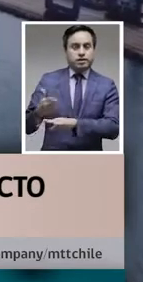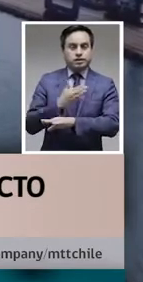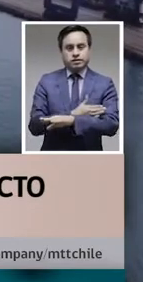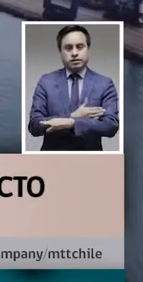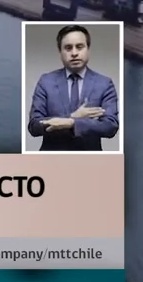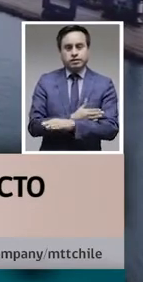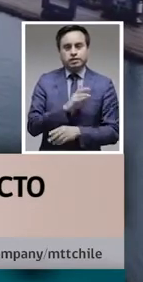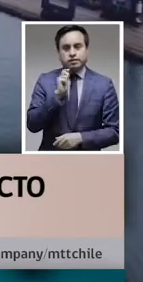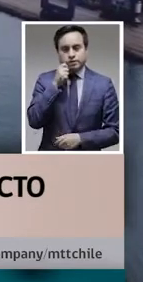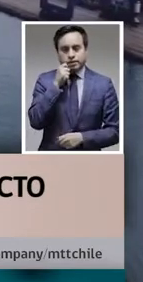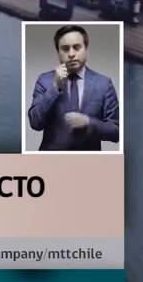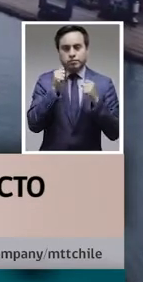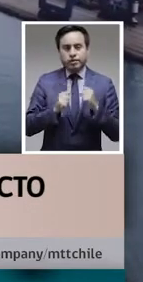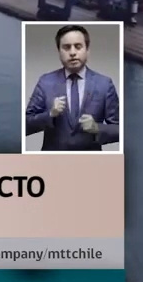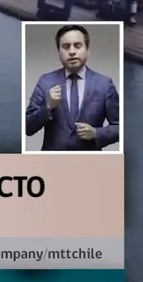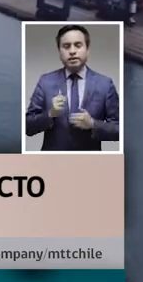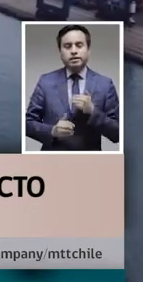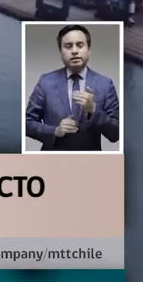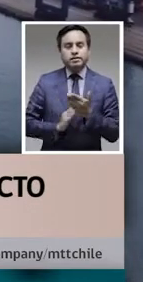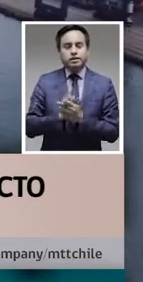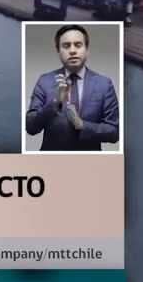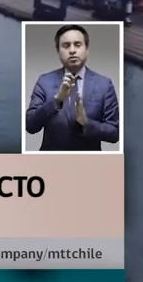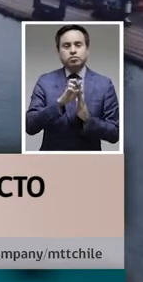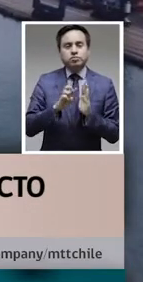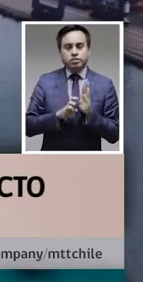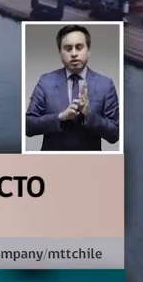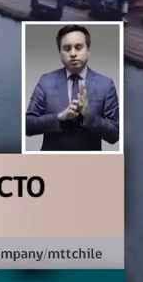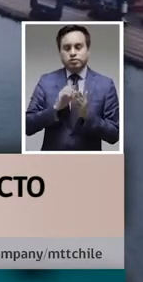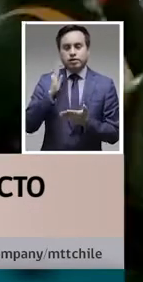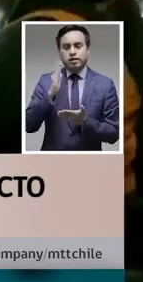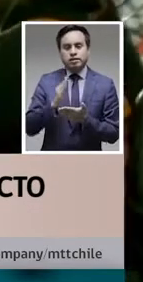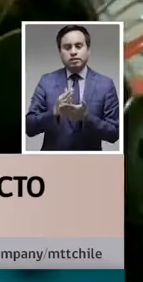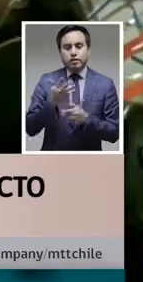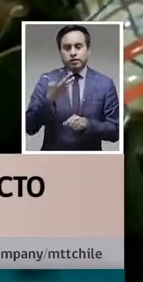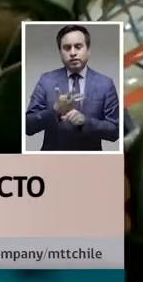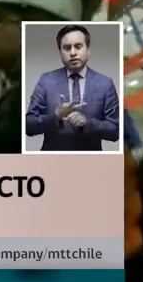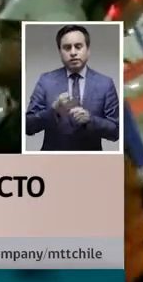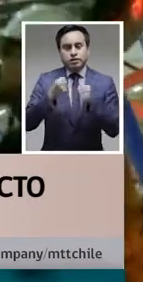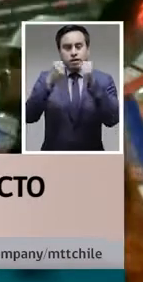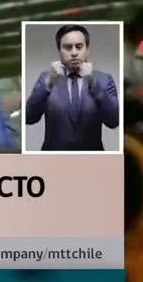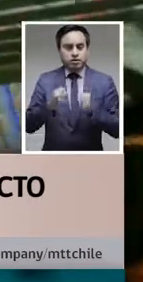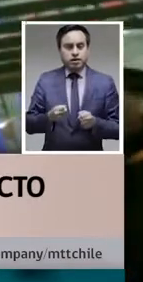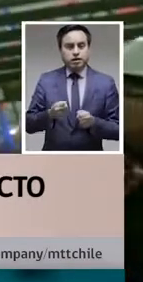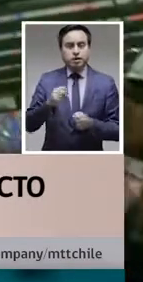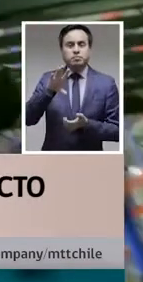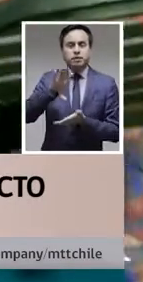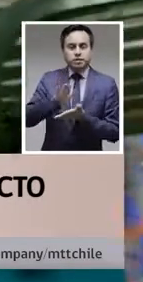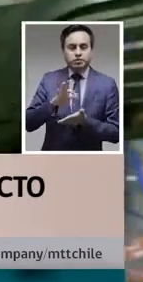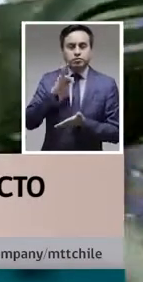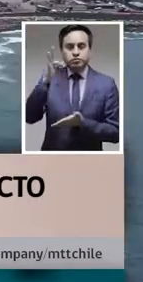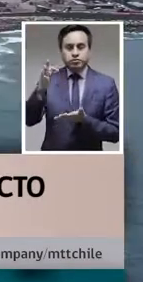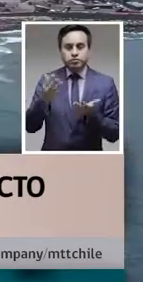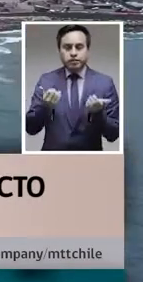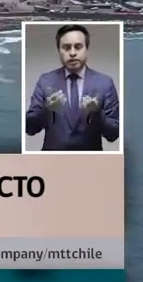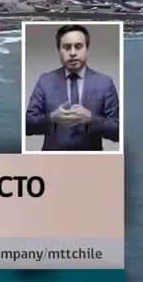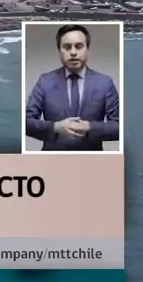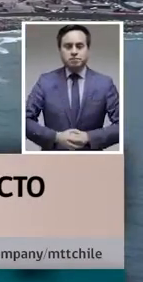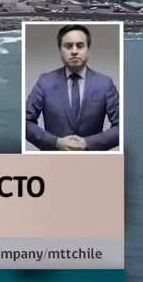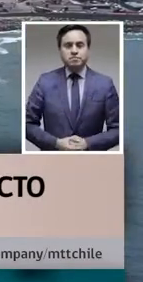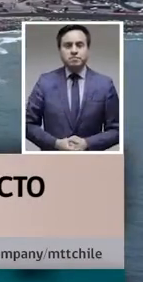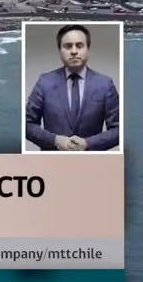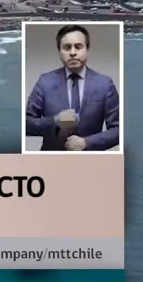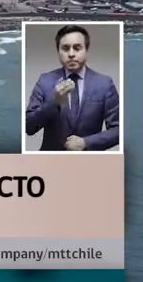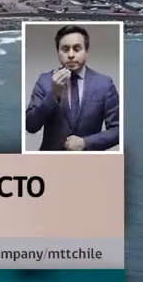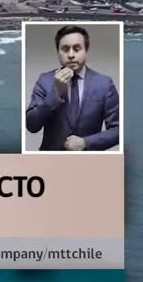probablemente, para iniciar los proyectos hasta contar con esa capacidad cuando el país la requiera. Tenemos